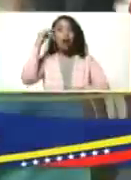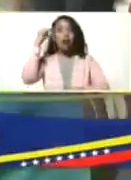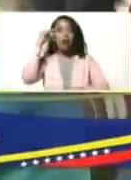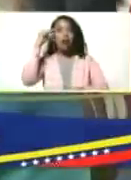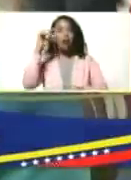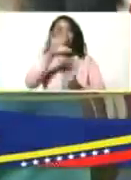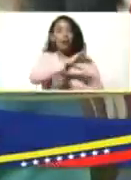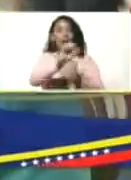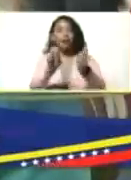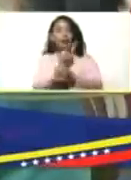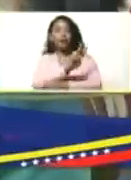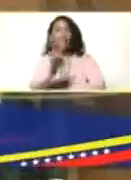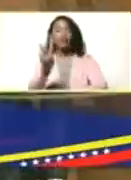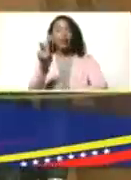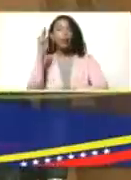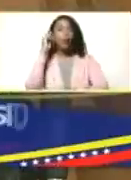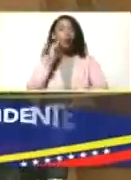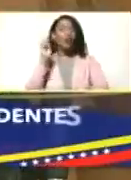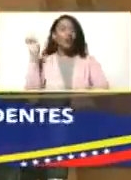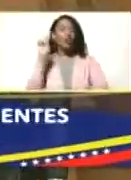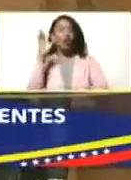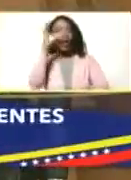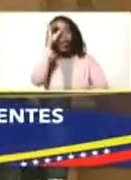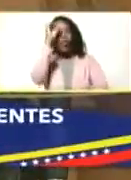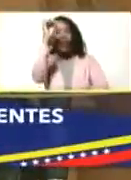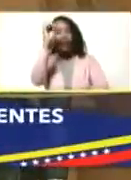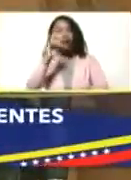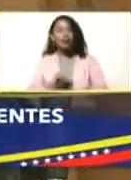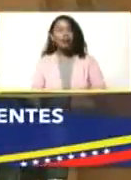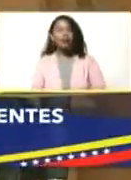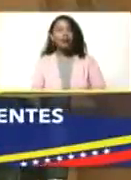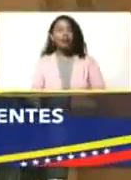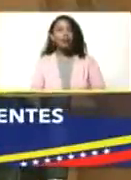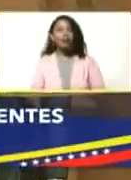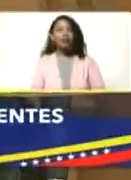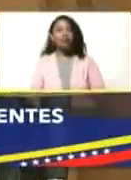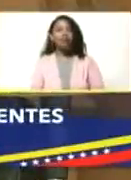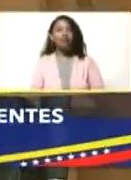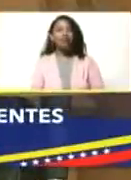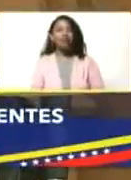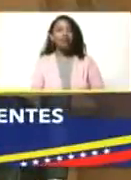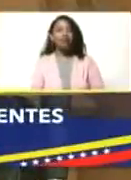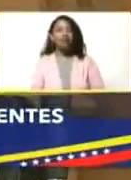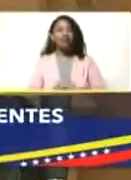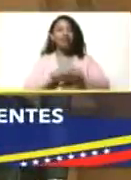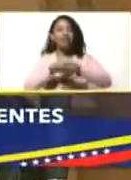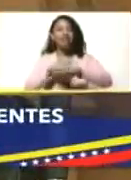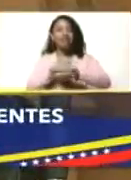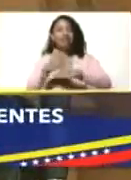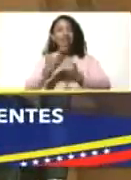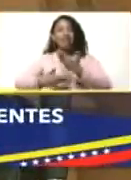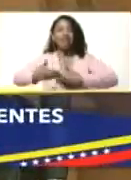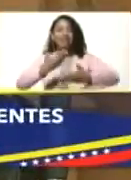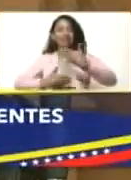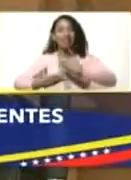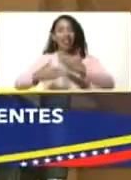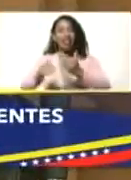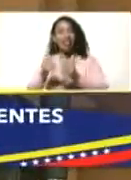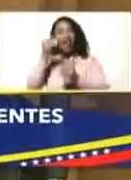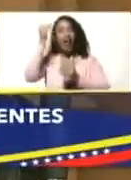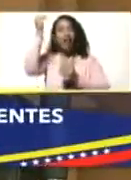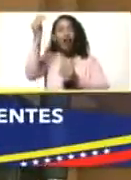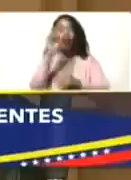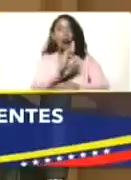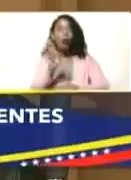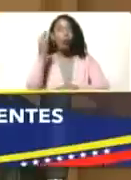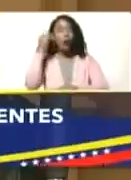Vicepresidente de la República Bolivariana de Venezuela, Delcy Rodríguez. Ministro de Relaciones Exteriores de la República Bolivariana